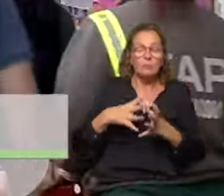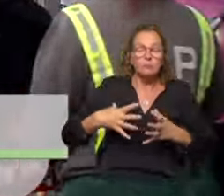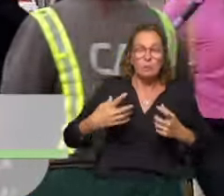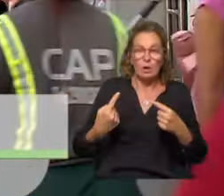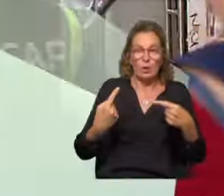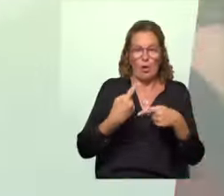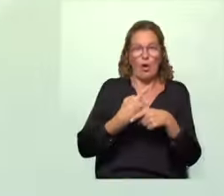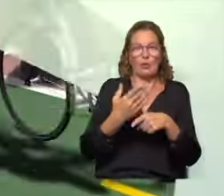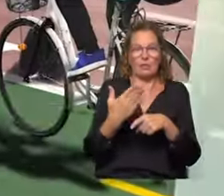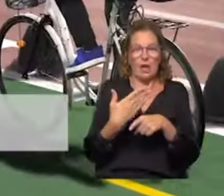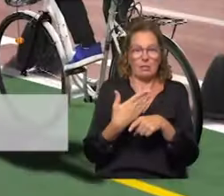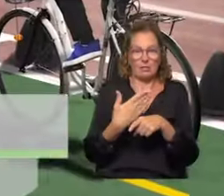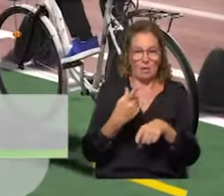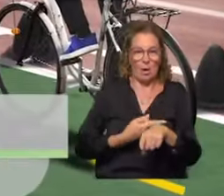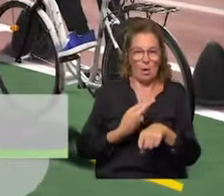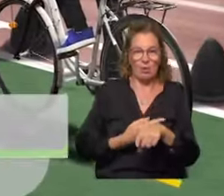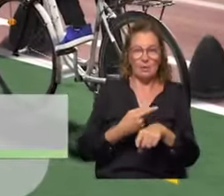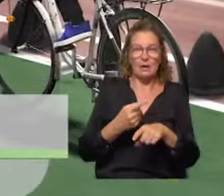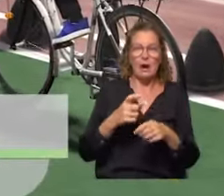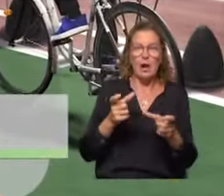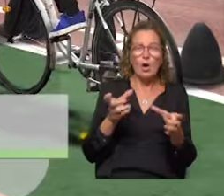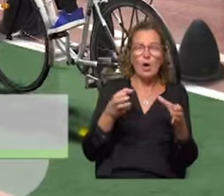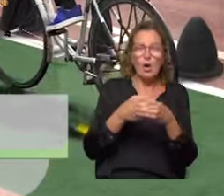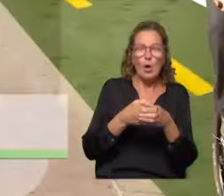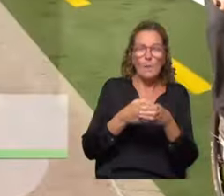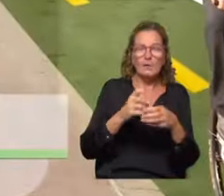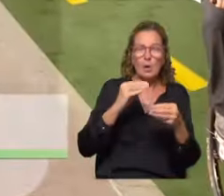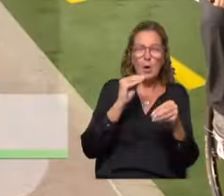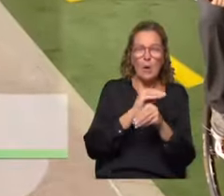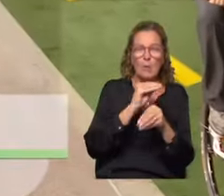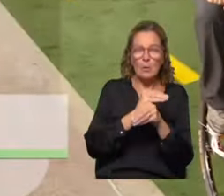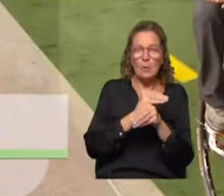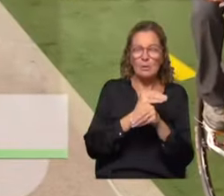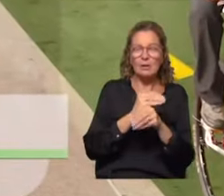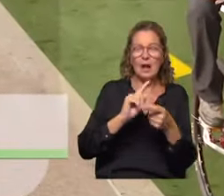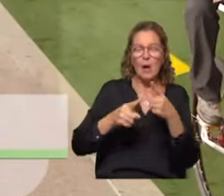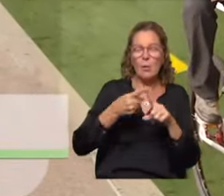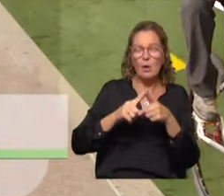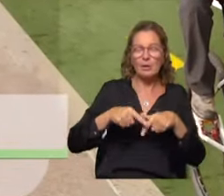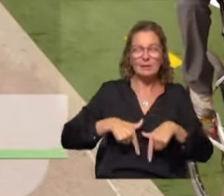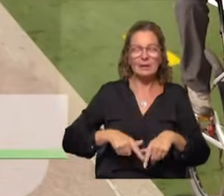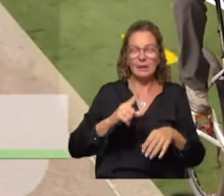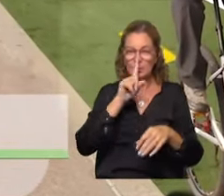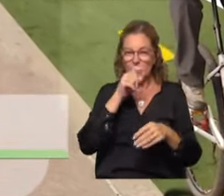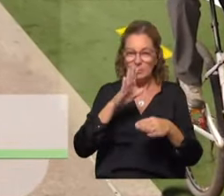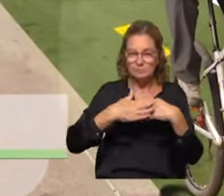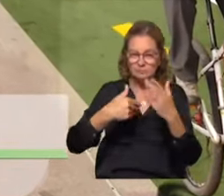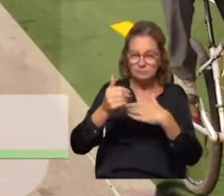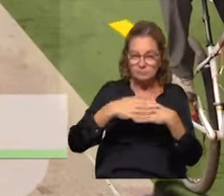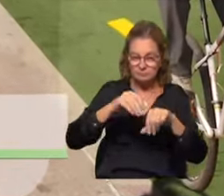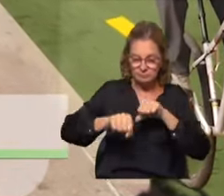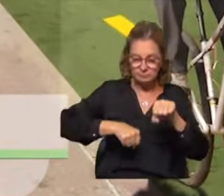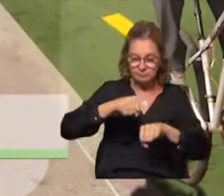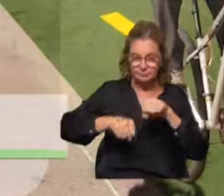desde temprana edad. La Comisión del Patrimonio Cultural de la Nación llegó a un acuerdo con la Intendencia de Montevideo para que continúe la obra de la ciclovía